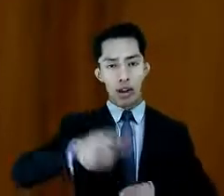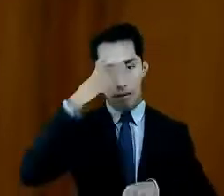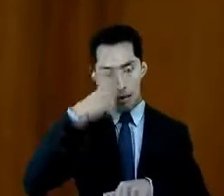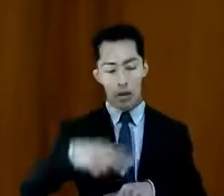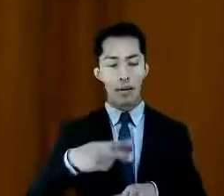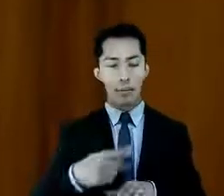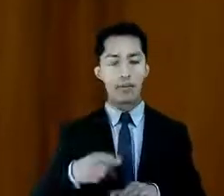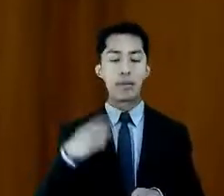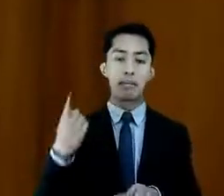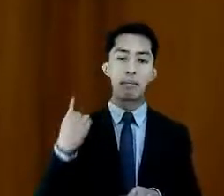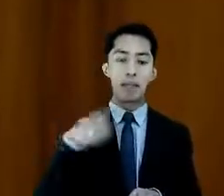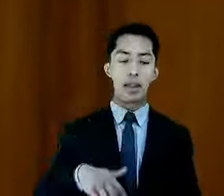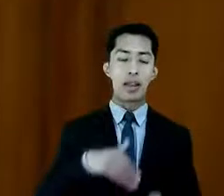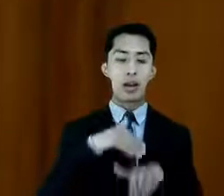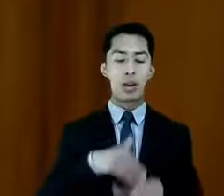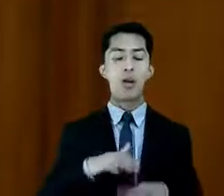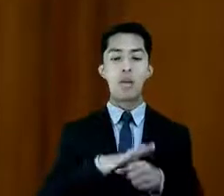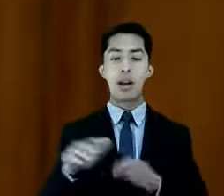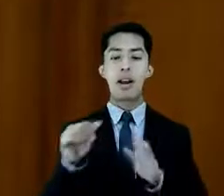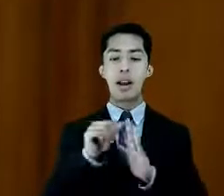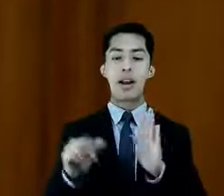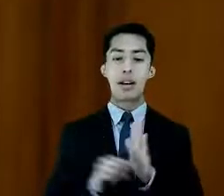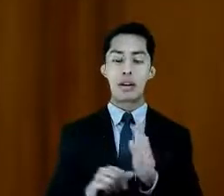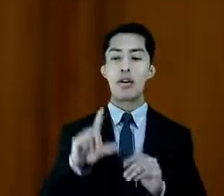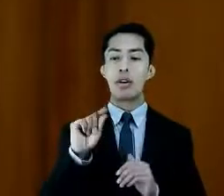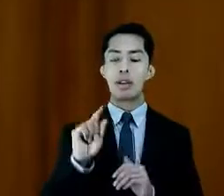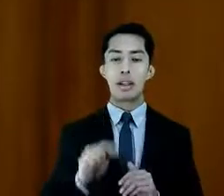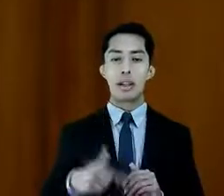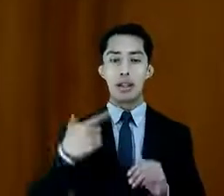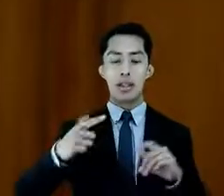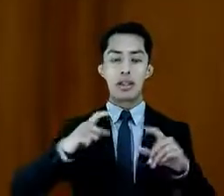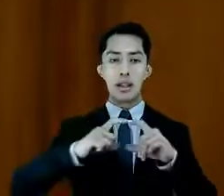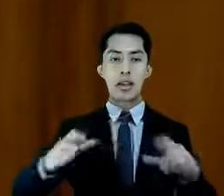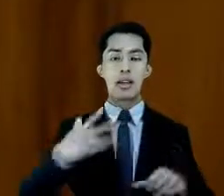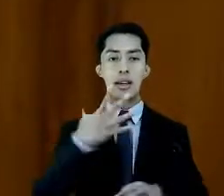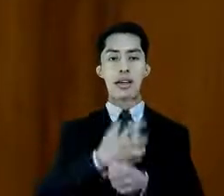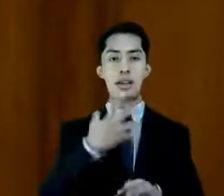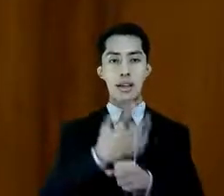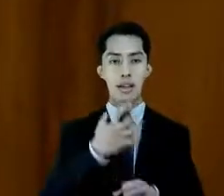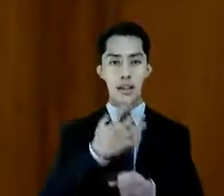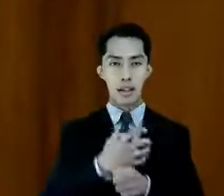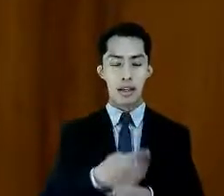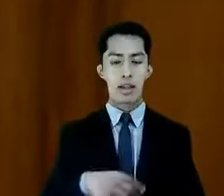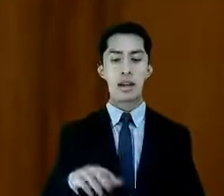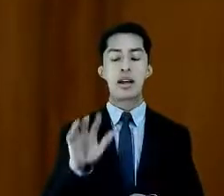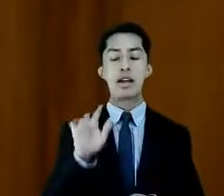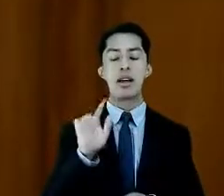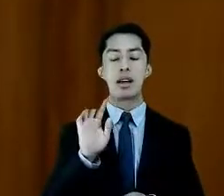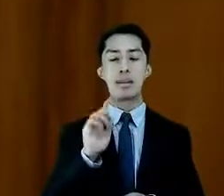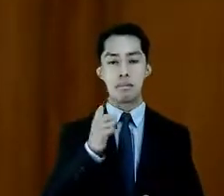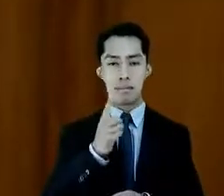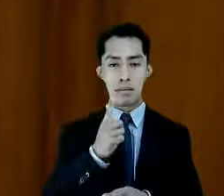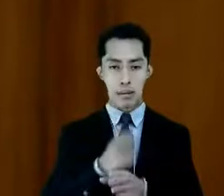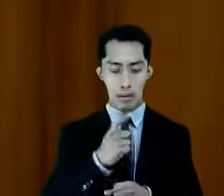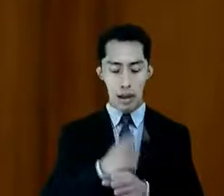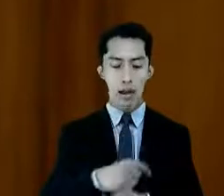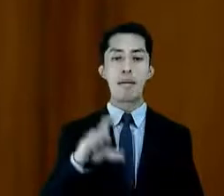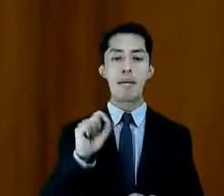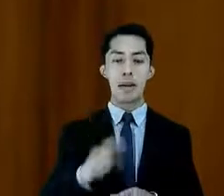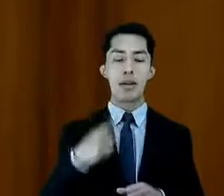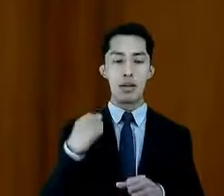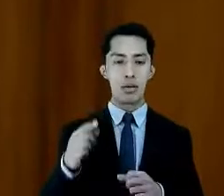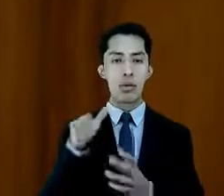estricto cumplimiento al establecido en el artículo 77, fracción quinta, décimo primera y vigésima de